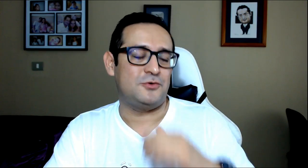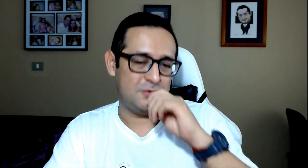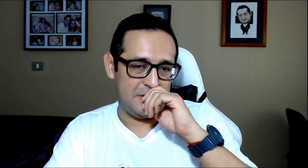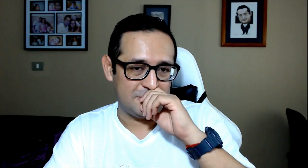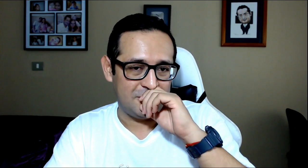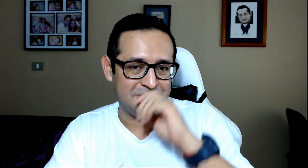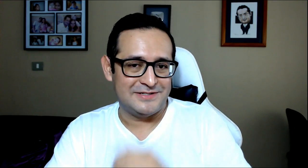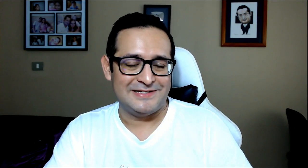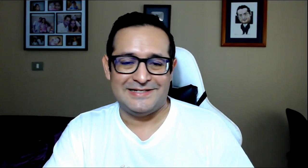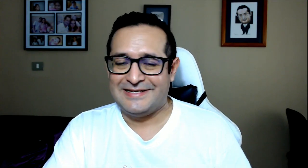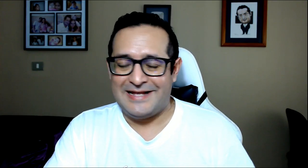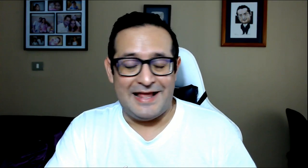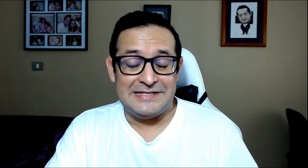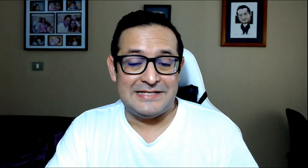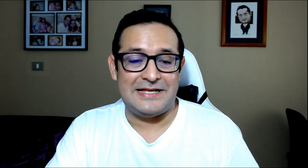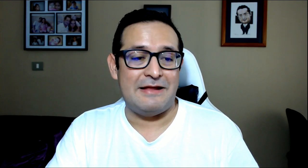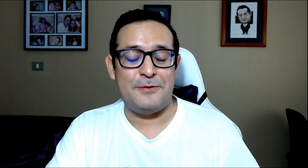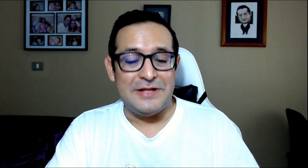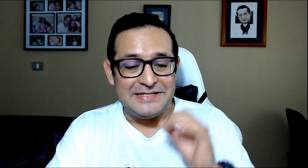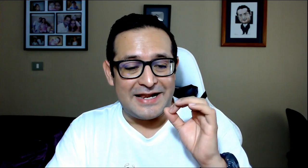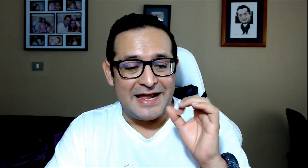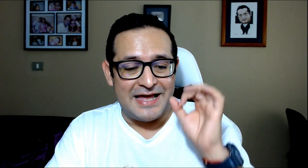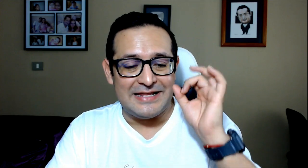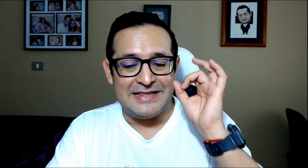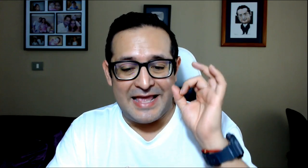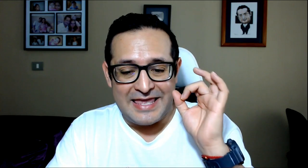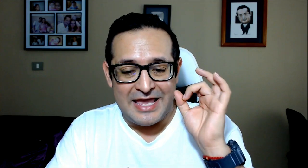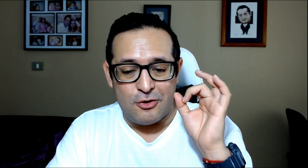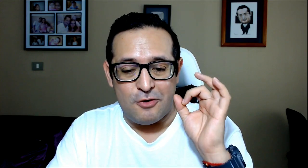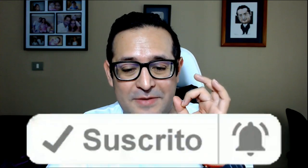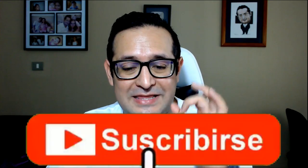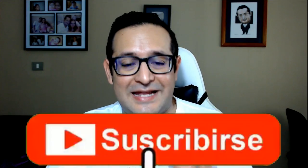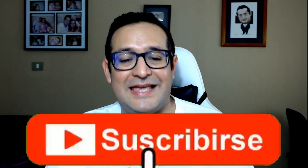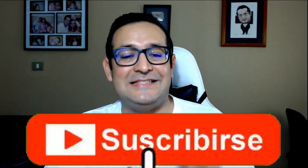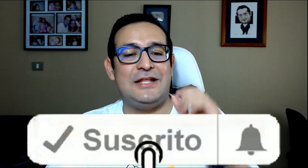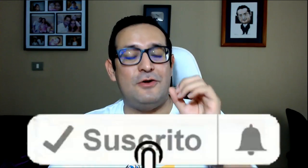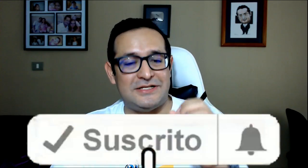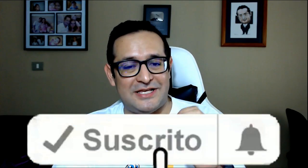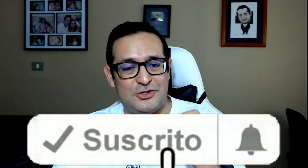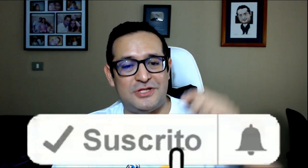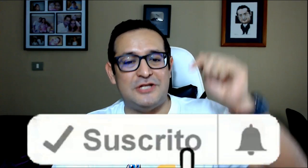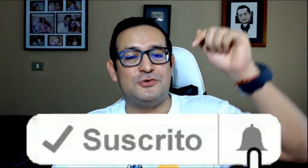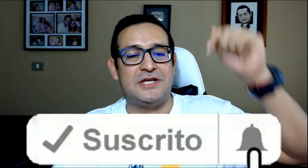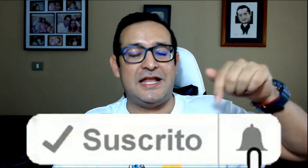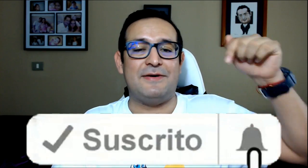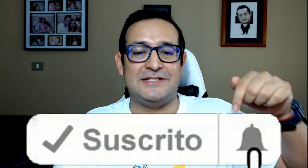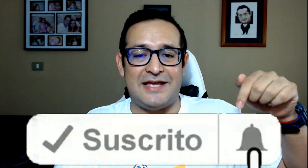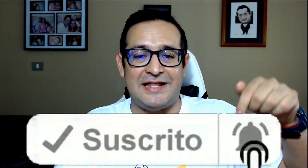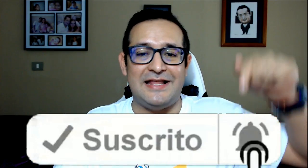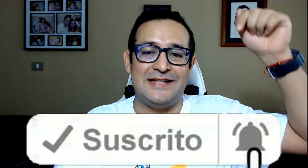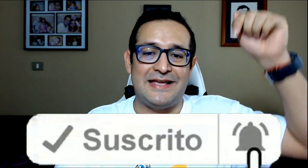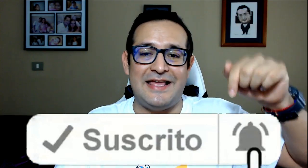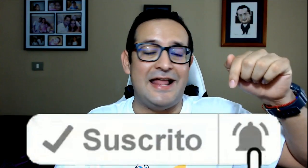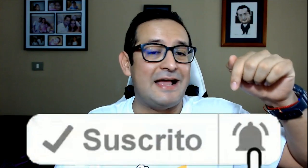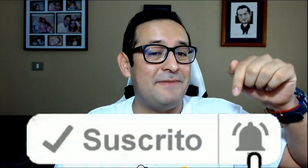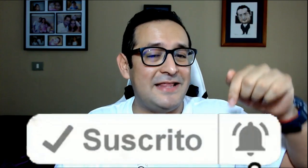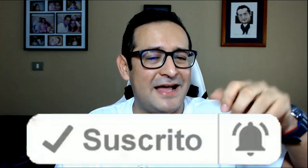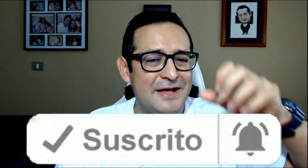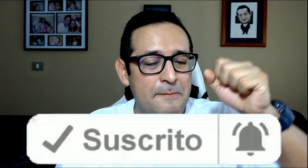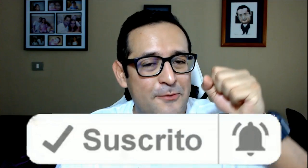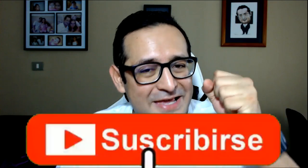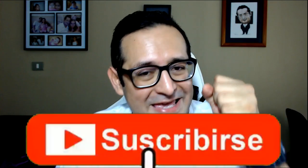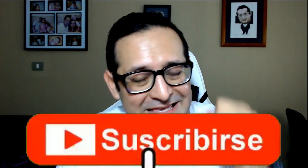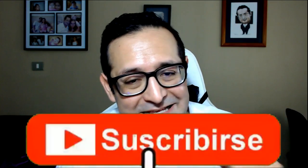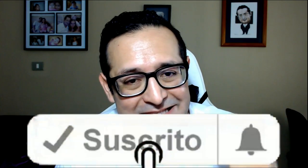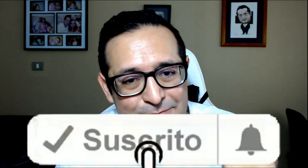eeuu no una vez que esté el brote de arrancar te quiero comentar que si no lo has hecho te suscribas a este canarias le clic en la campanita